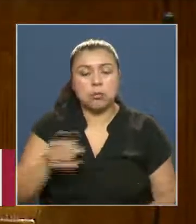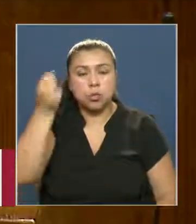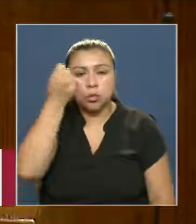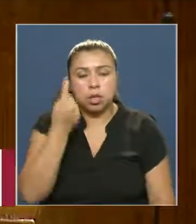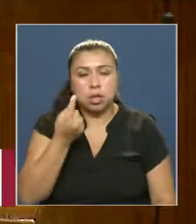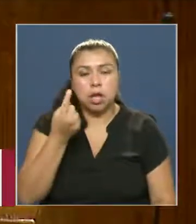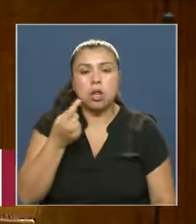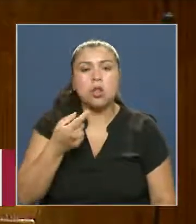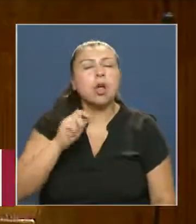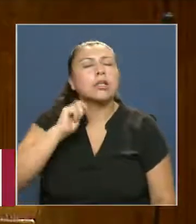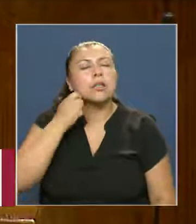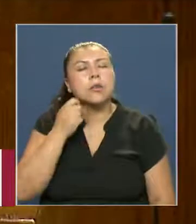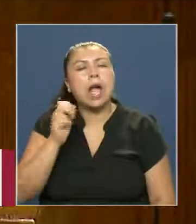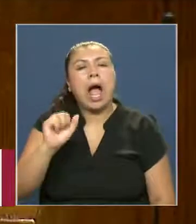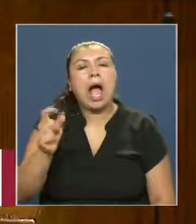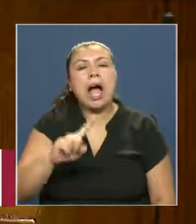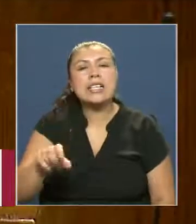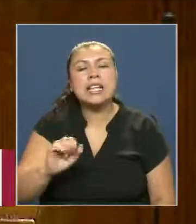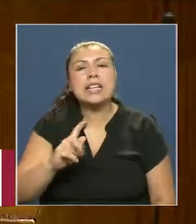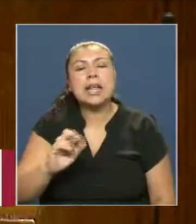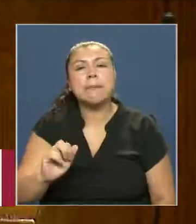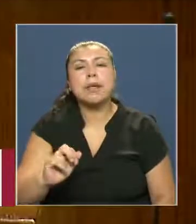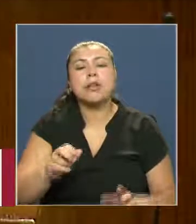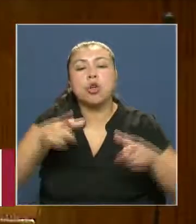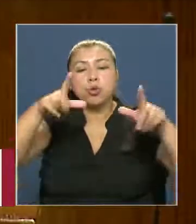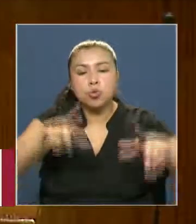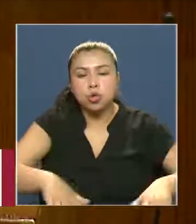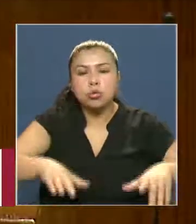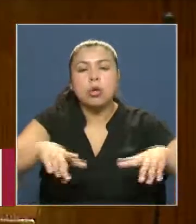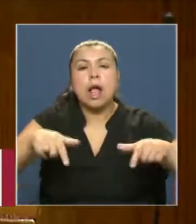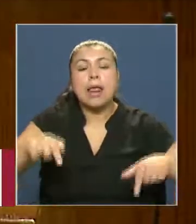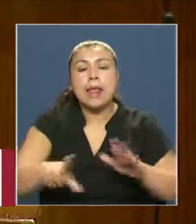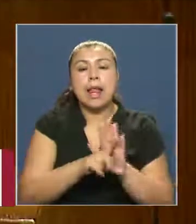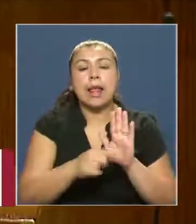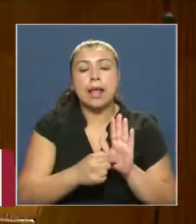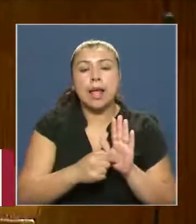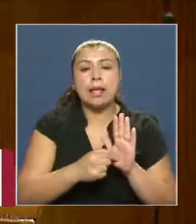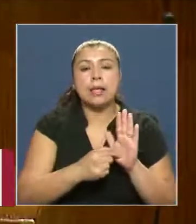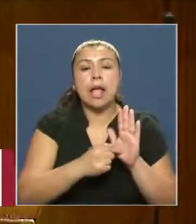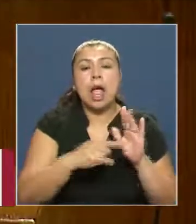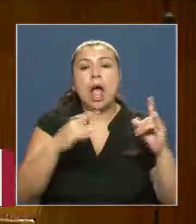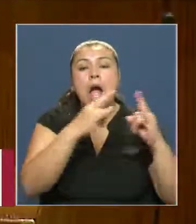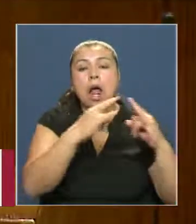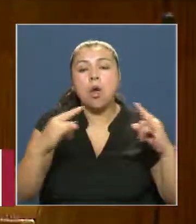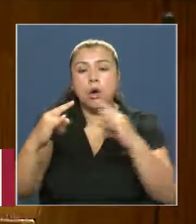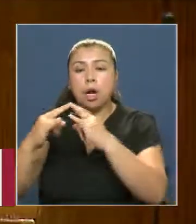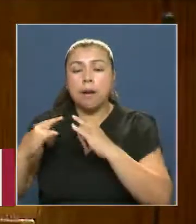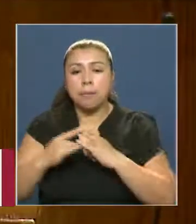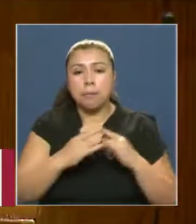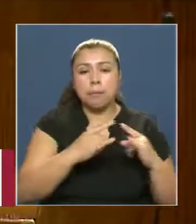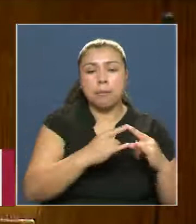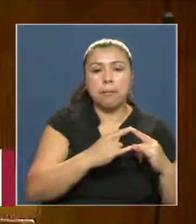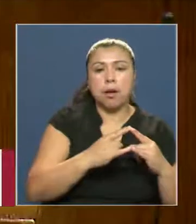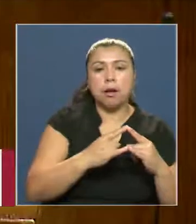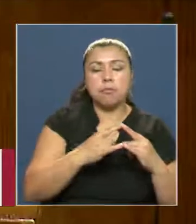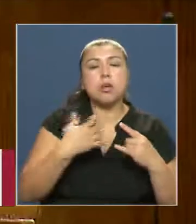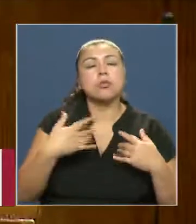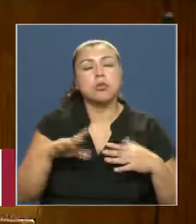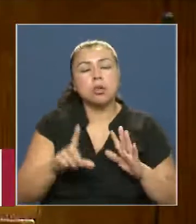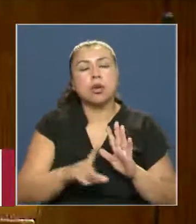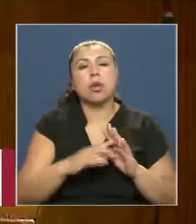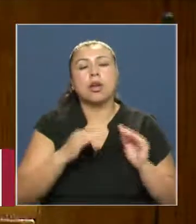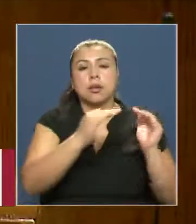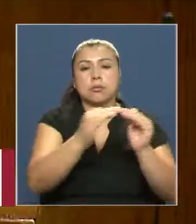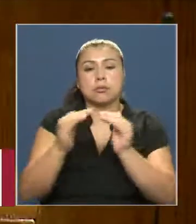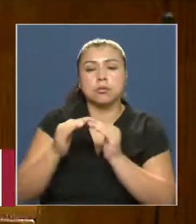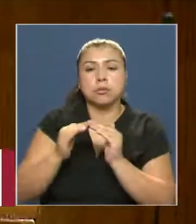por asentamientos irregulares, para efectos de esta ley, a los campamentos bajo estrategia de erradicación vía urbanización y